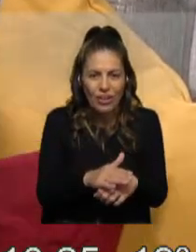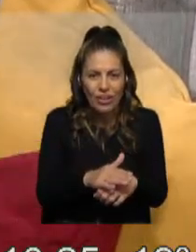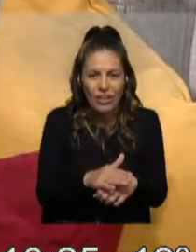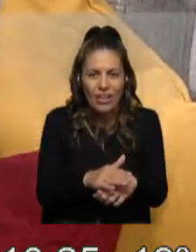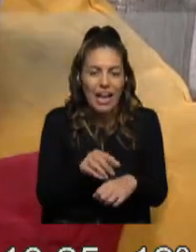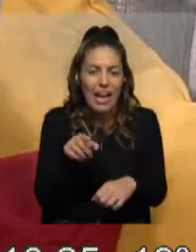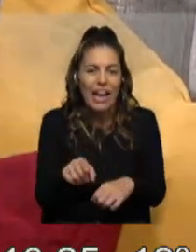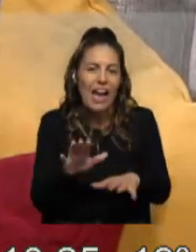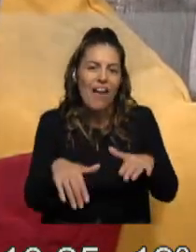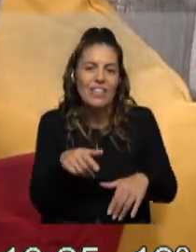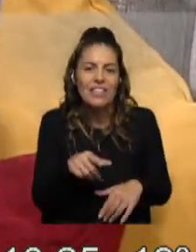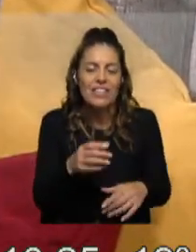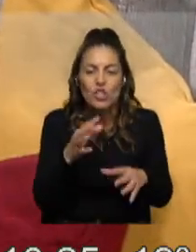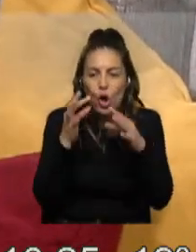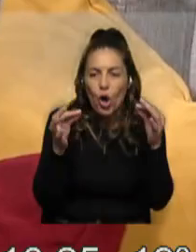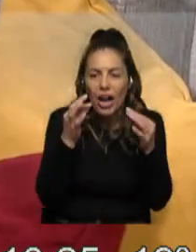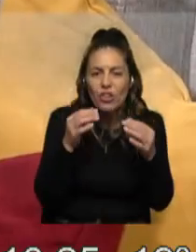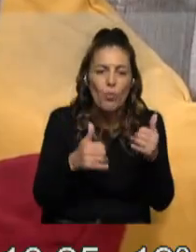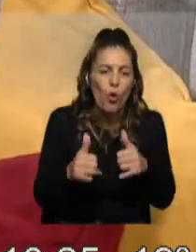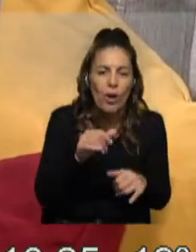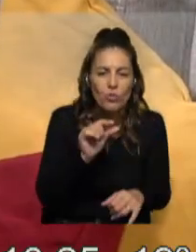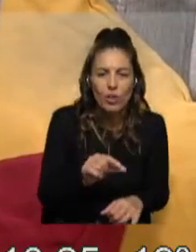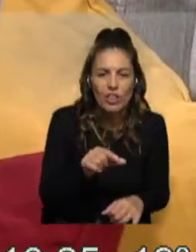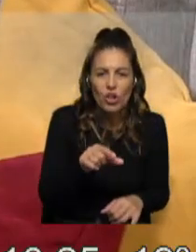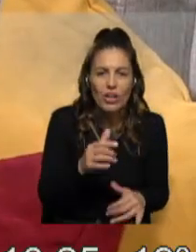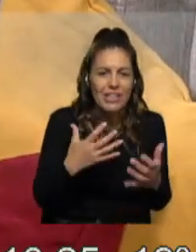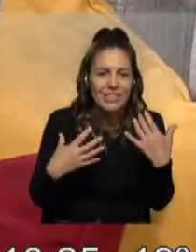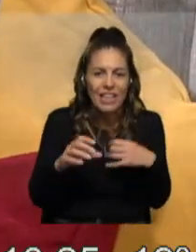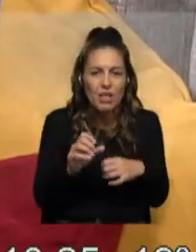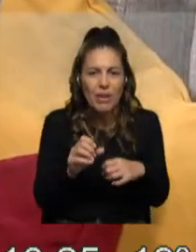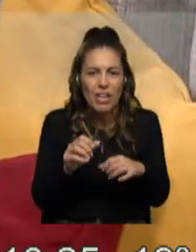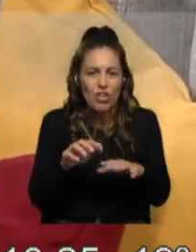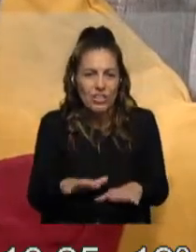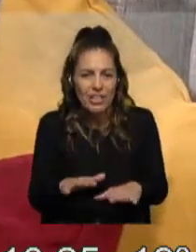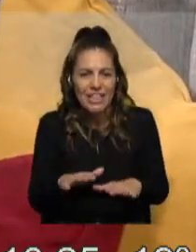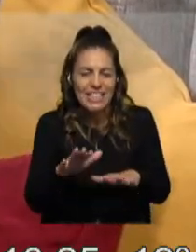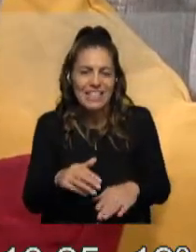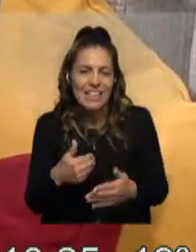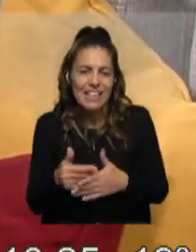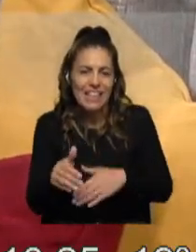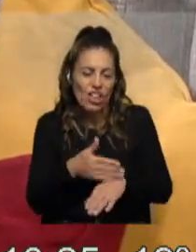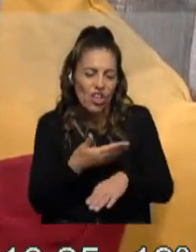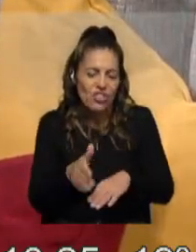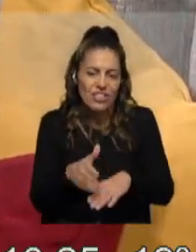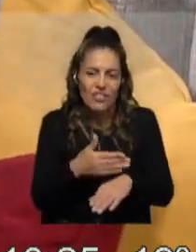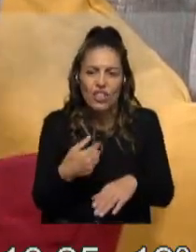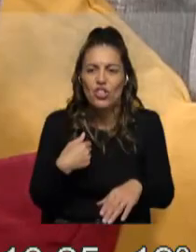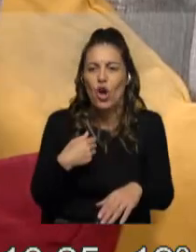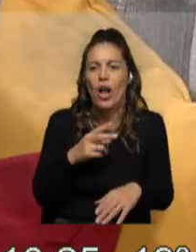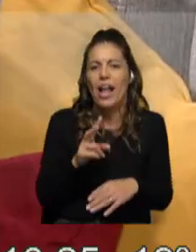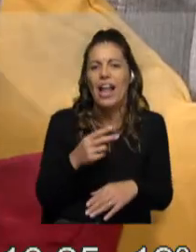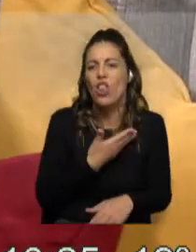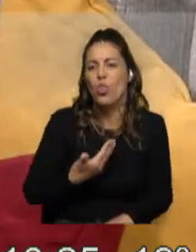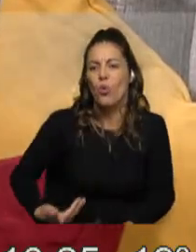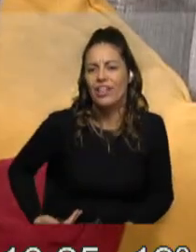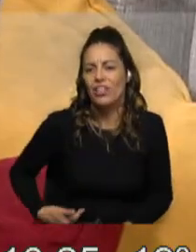acercamiento. Entonces, hay veces que en esos gatos, si vos jugás un poco, quizás ese animal no se te siente. Pero en realidad, sentarse acá y lamarse no significa soy el amo de